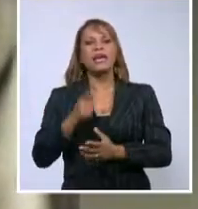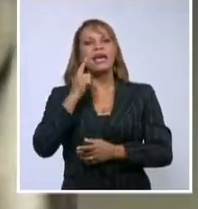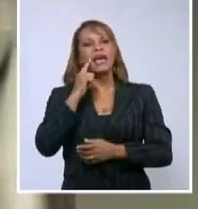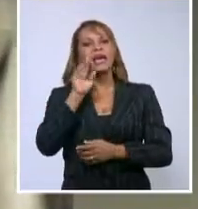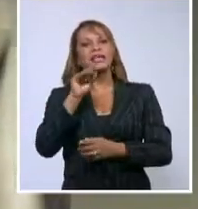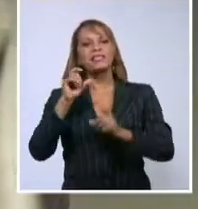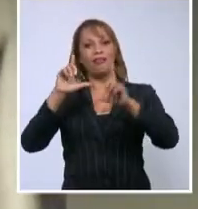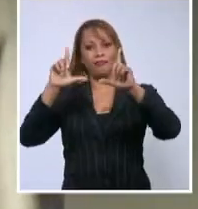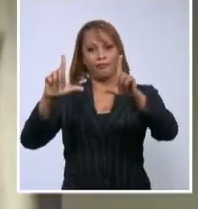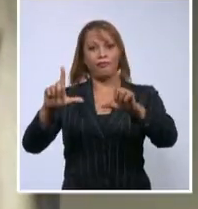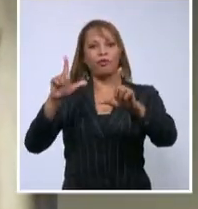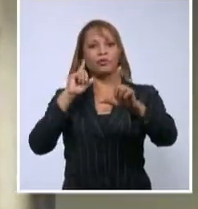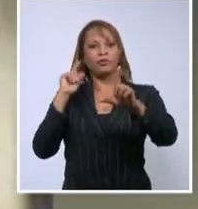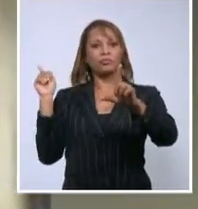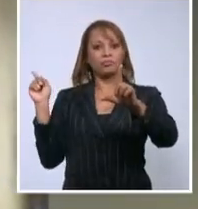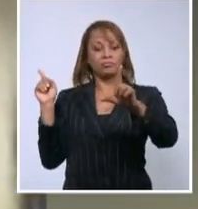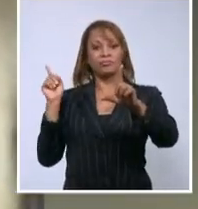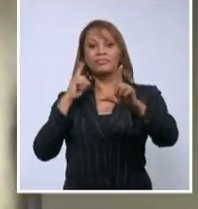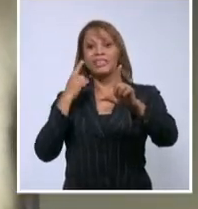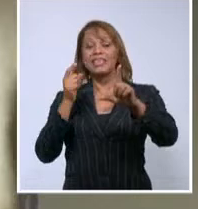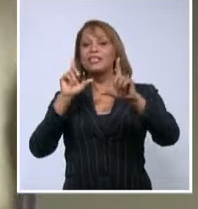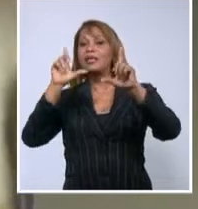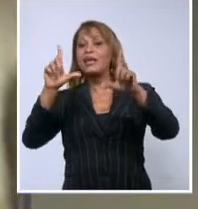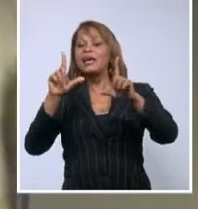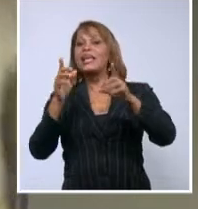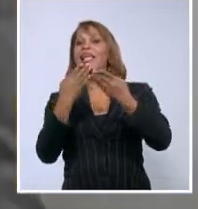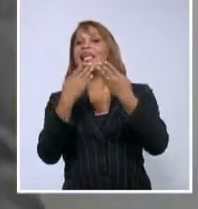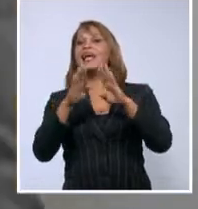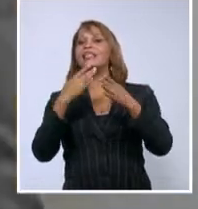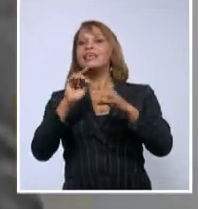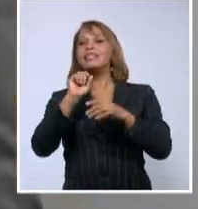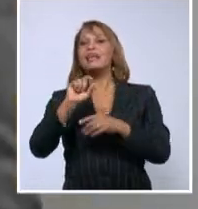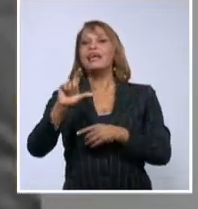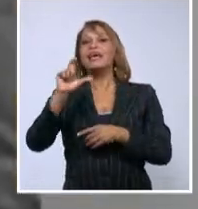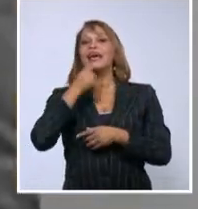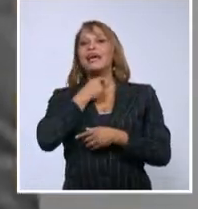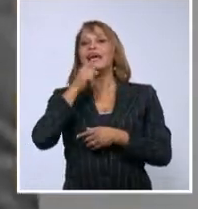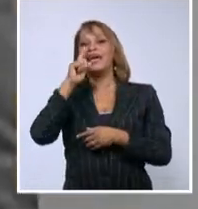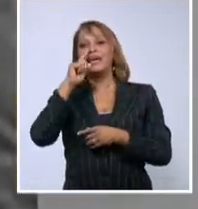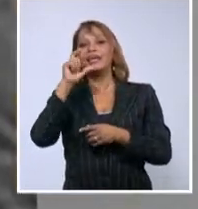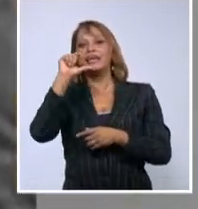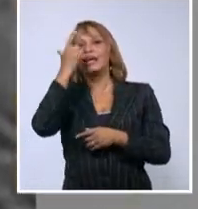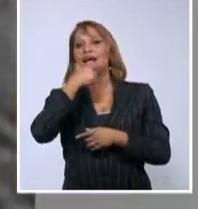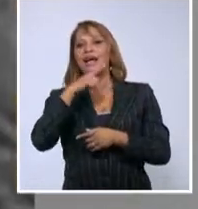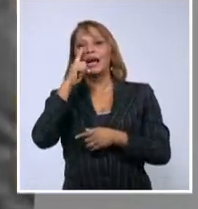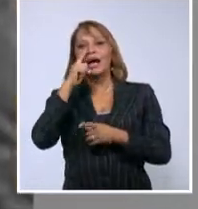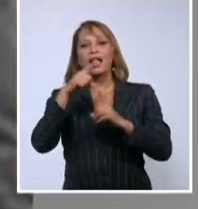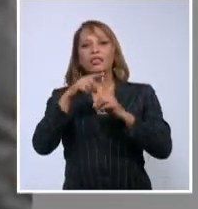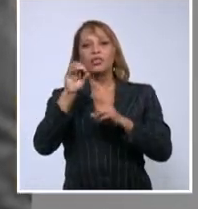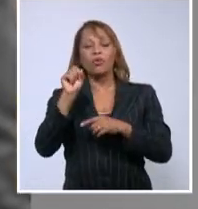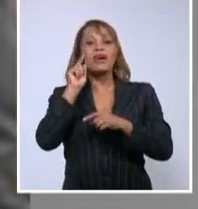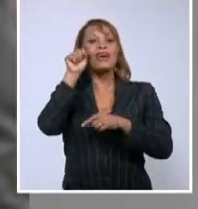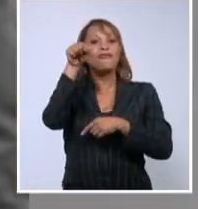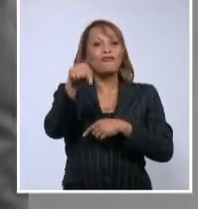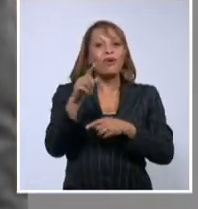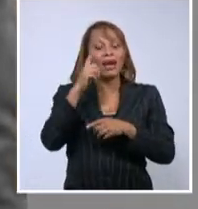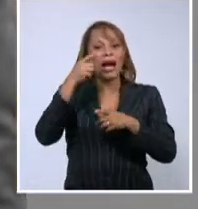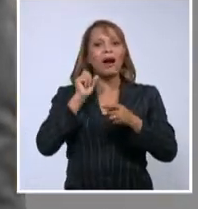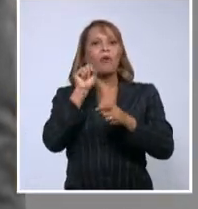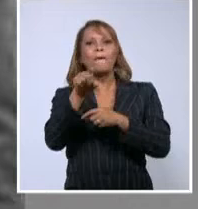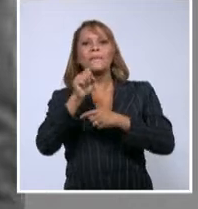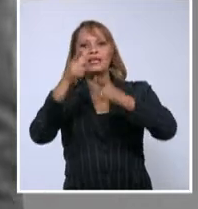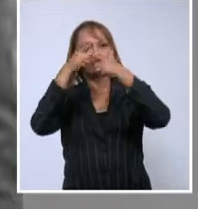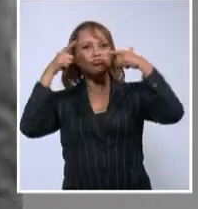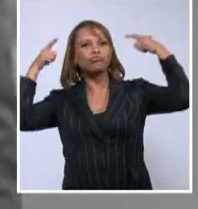foto le fue tomada a Albert Einstein en la tienda El Encanto, lugar al que acudió a comprarse un sombrero que